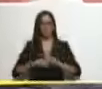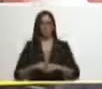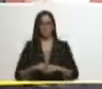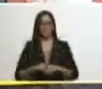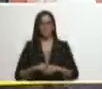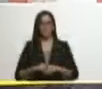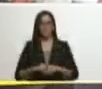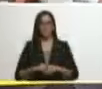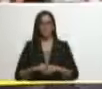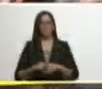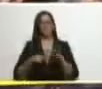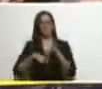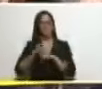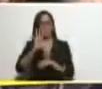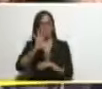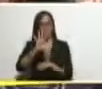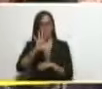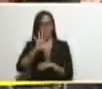2007, vamos por 5, ¿no?